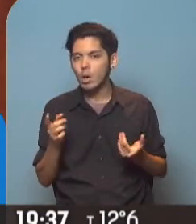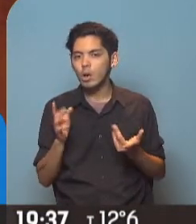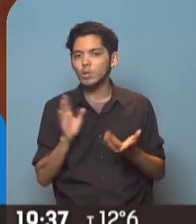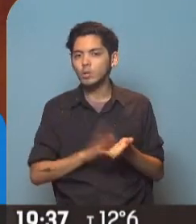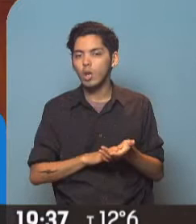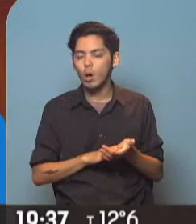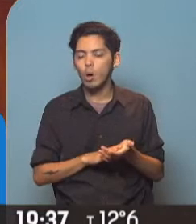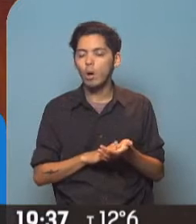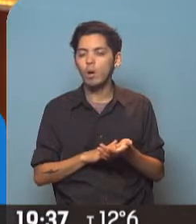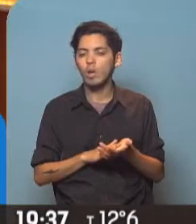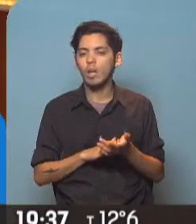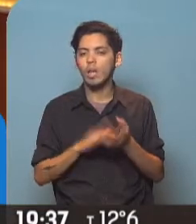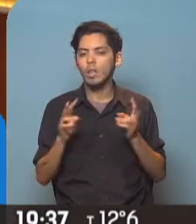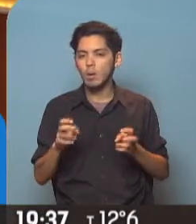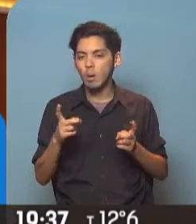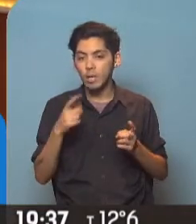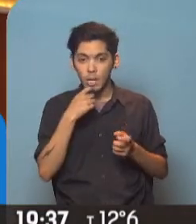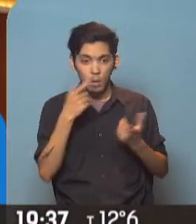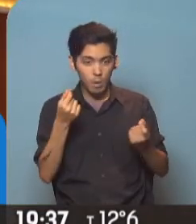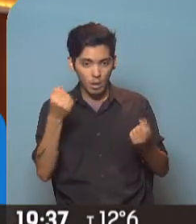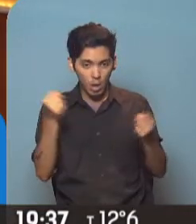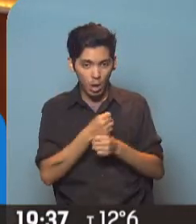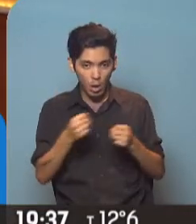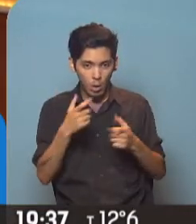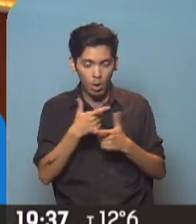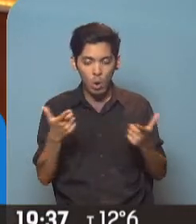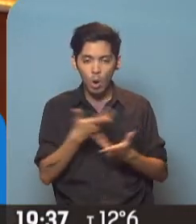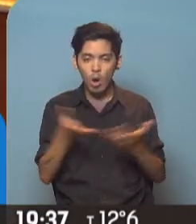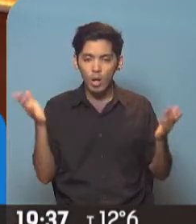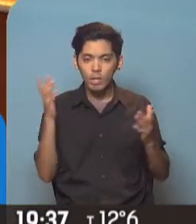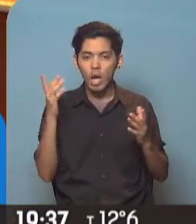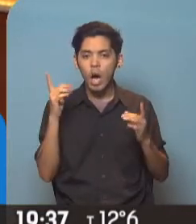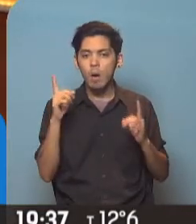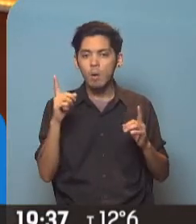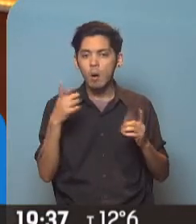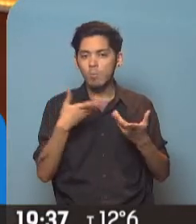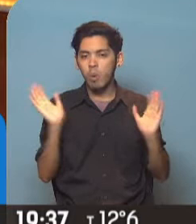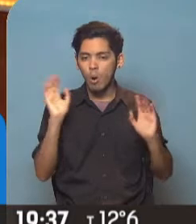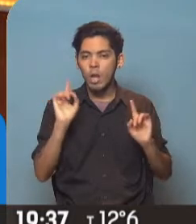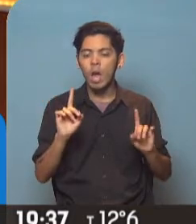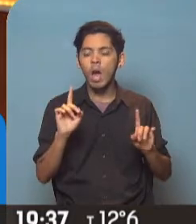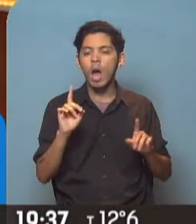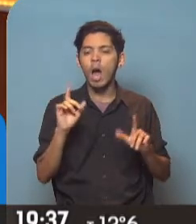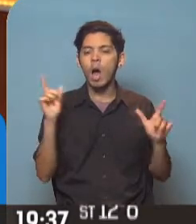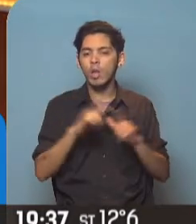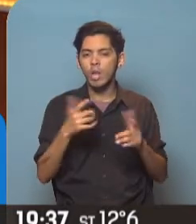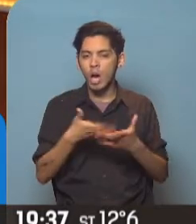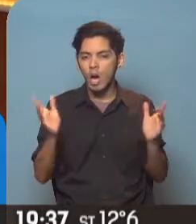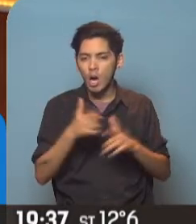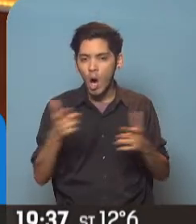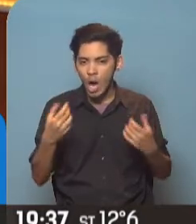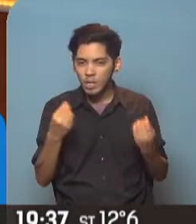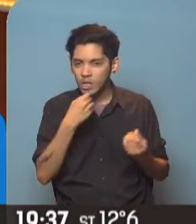principio si si el gobierno está fijando el precio es porque no soy su audiencia pública y si lo fija el mercado como también el gobierno dice y es la del argumento por el cual